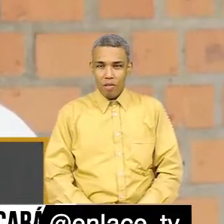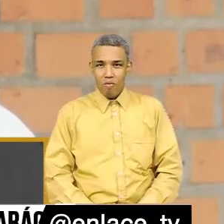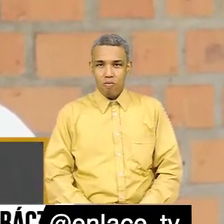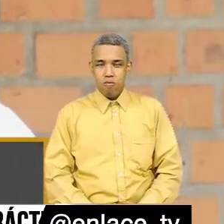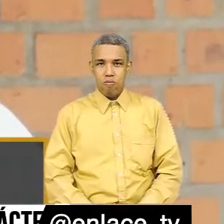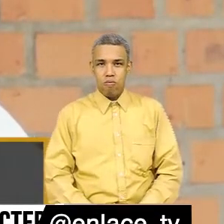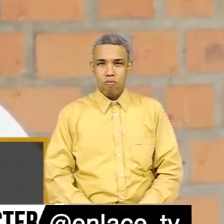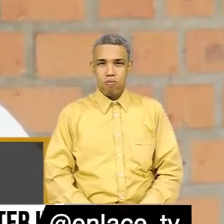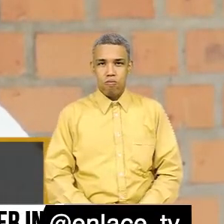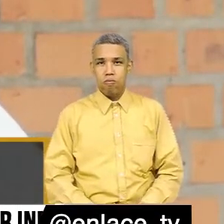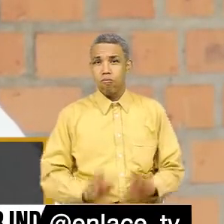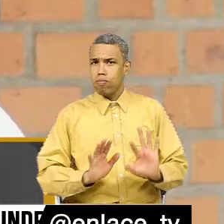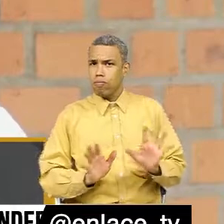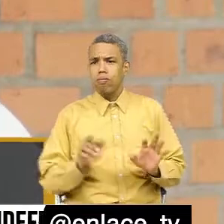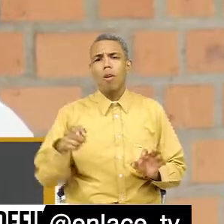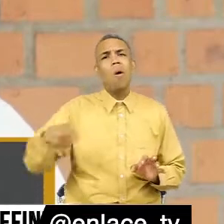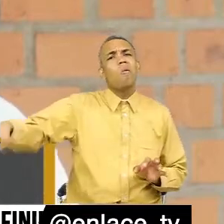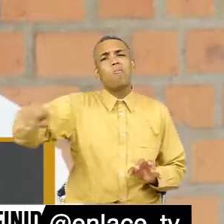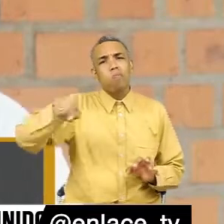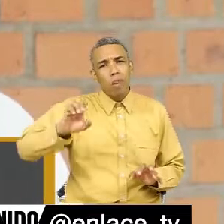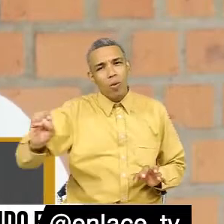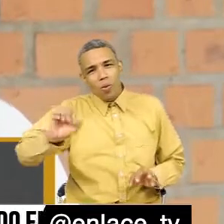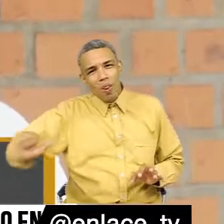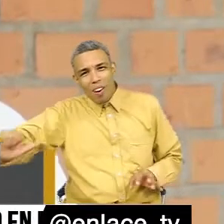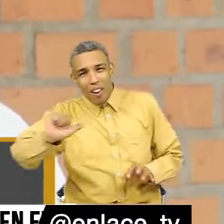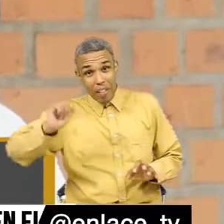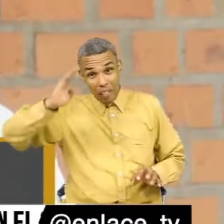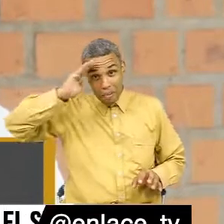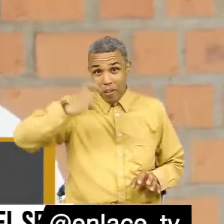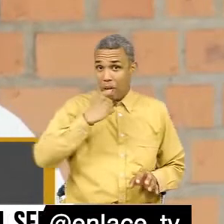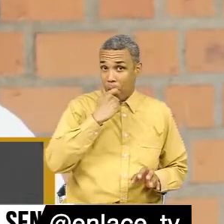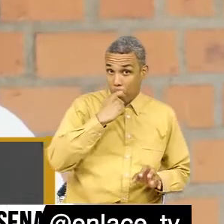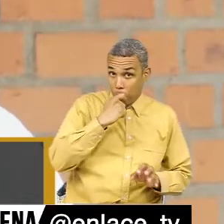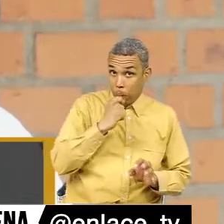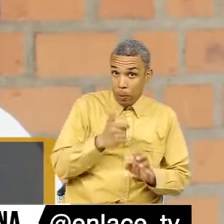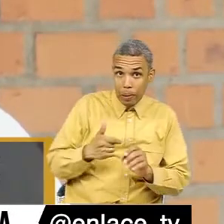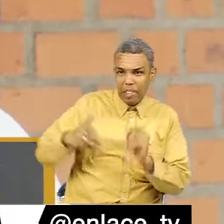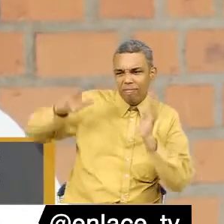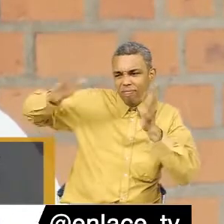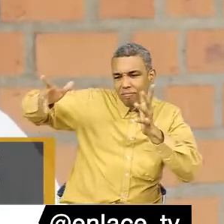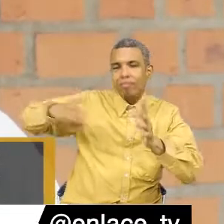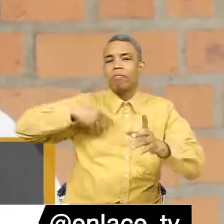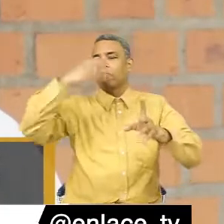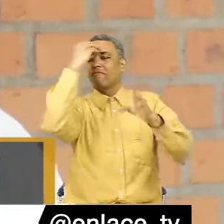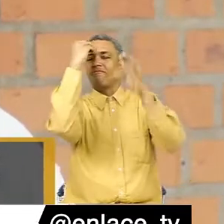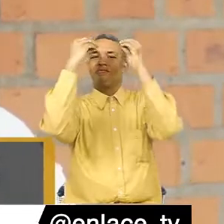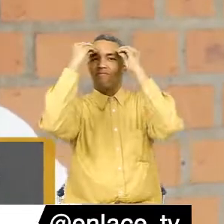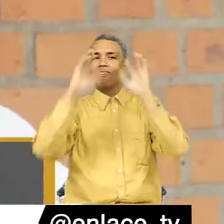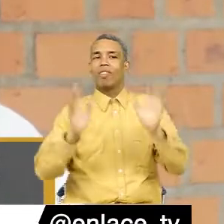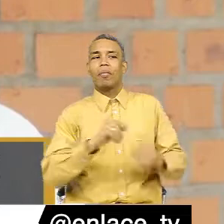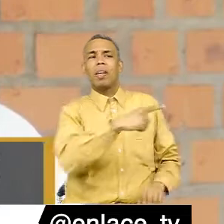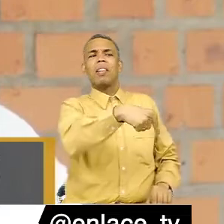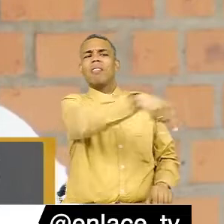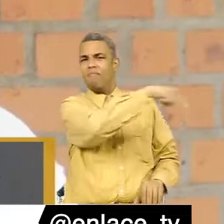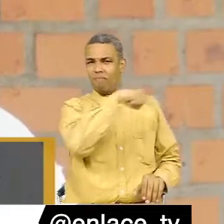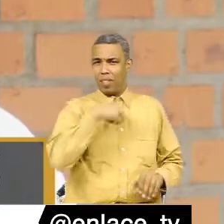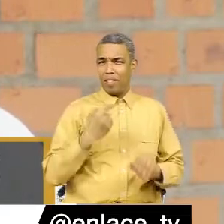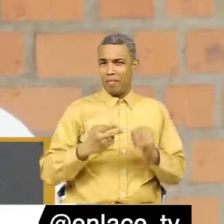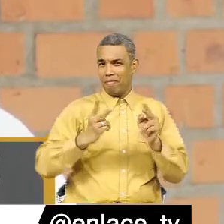puedan cumplir con su labor en la calle de mejor manera y para que pues la comunidad se sienta segura de que